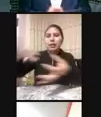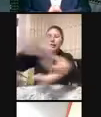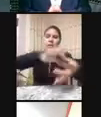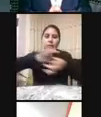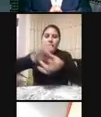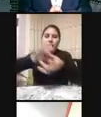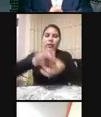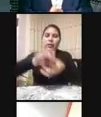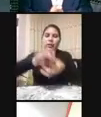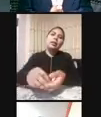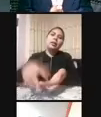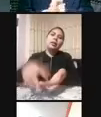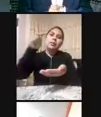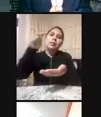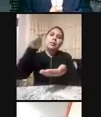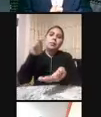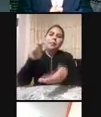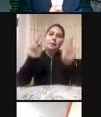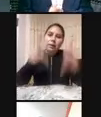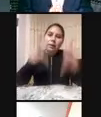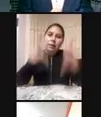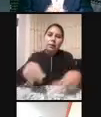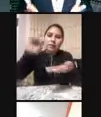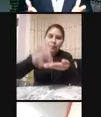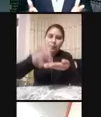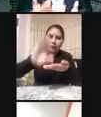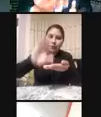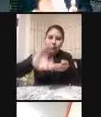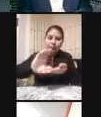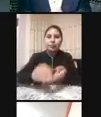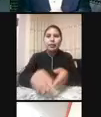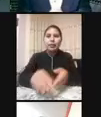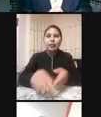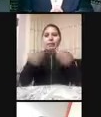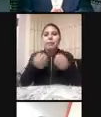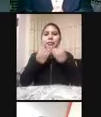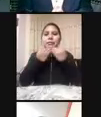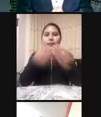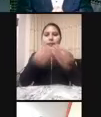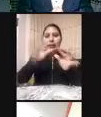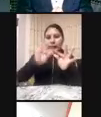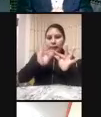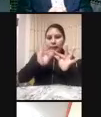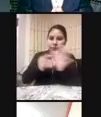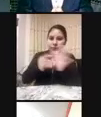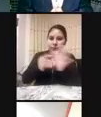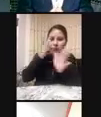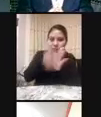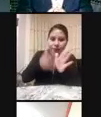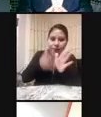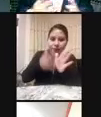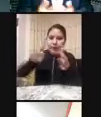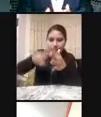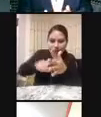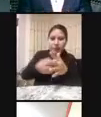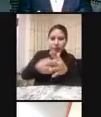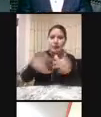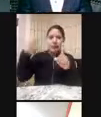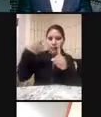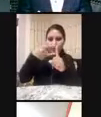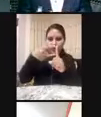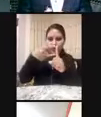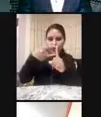También agradecemos a la intérprete en lenguaje de señas que está ahí desde el inicio del webinar. Este